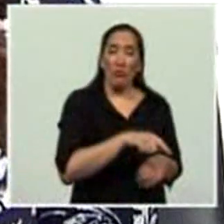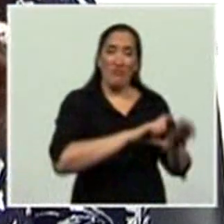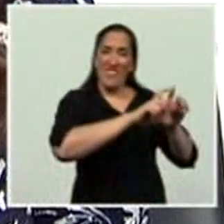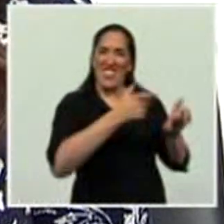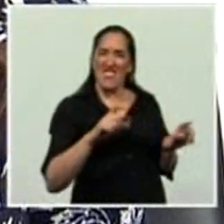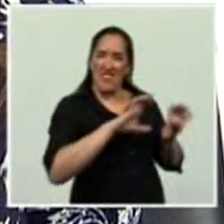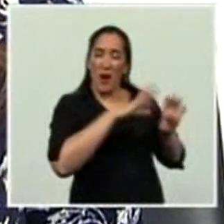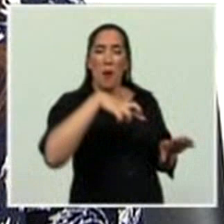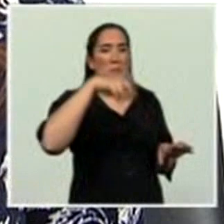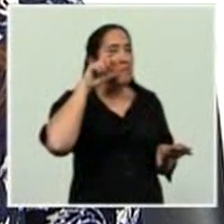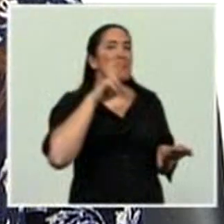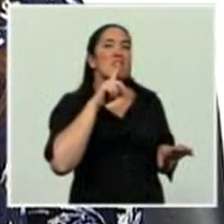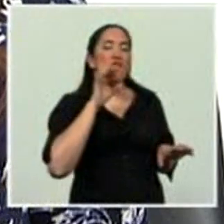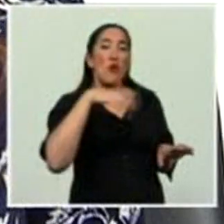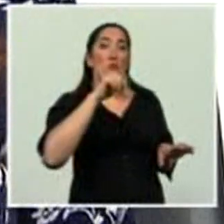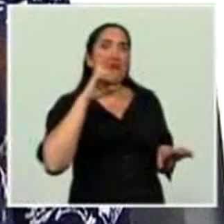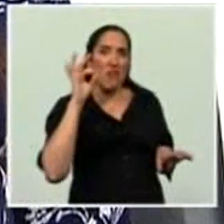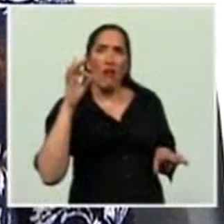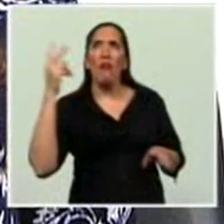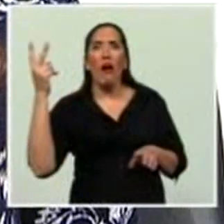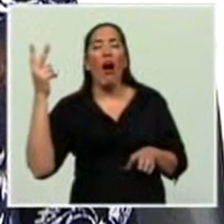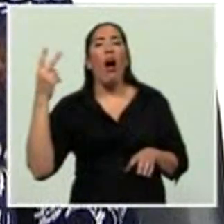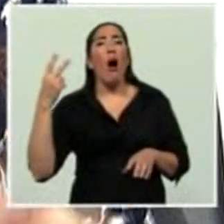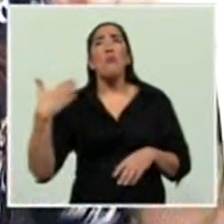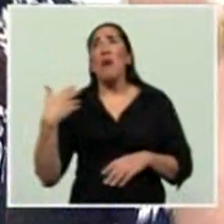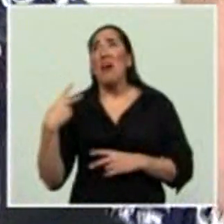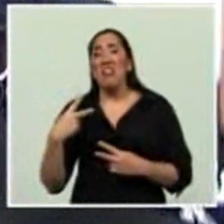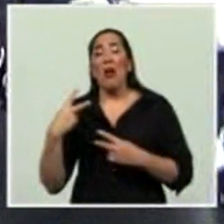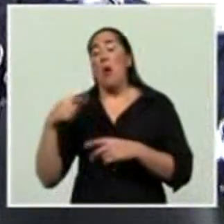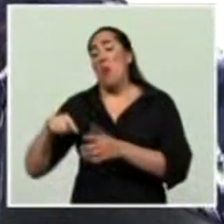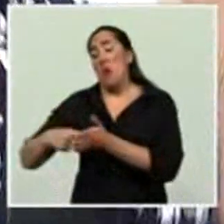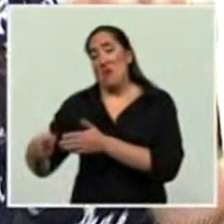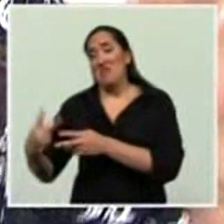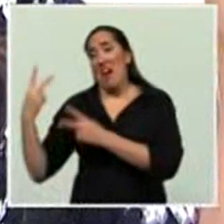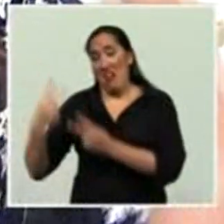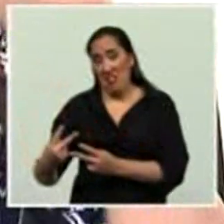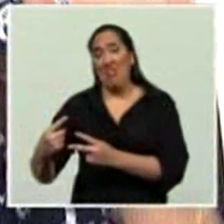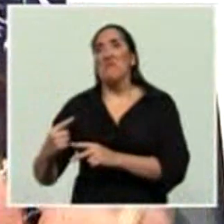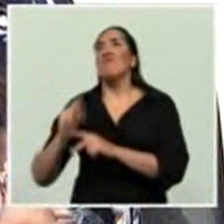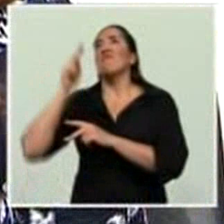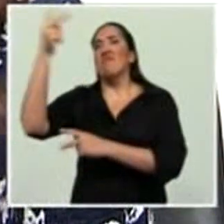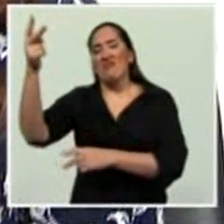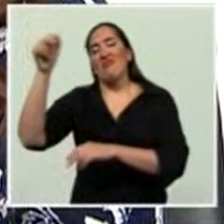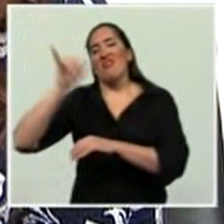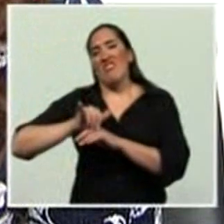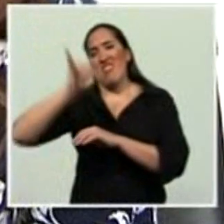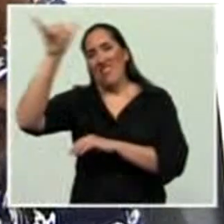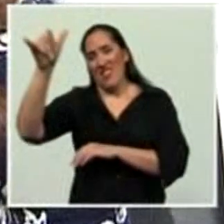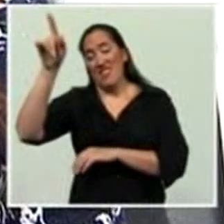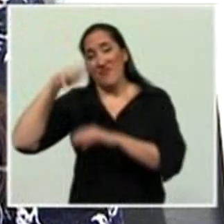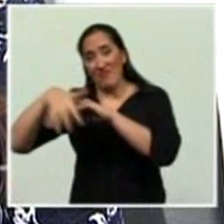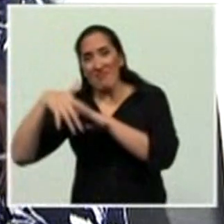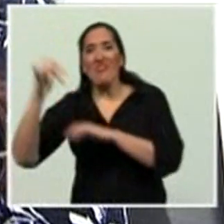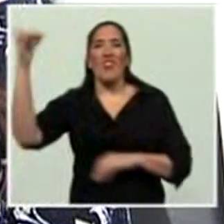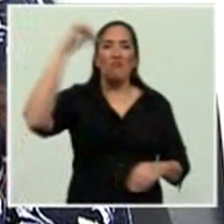hacer van a poder hacer iguazú una leve escala en Buenos Aires y calafate y viceversa creo que esto es